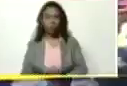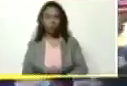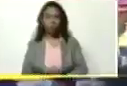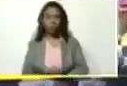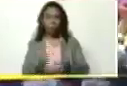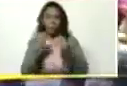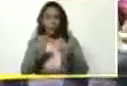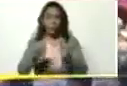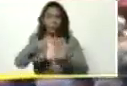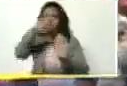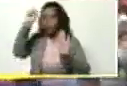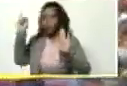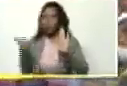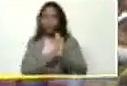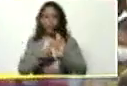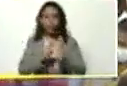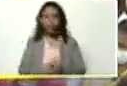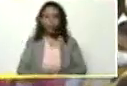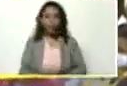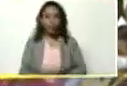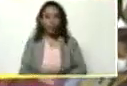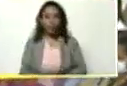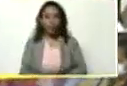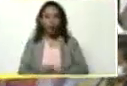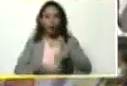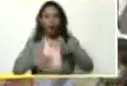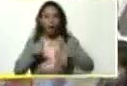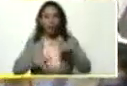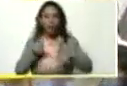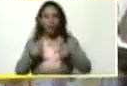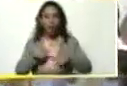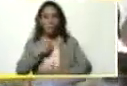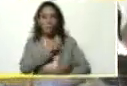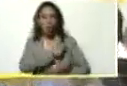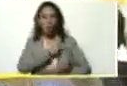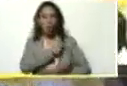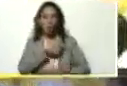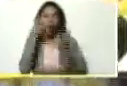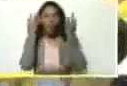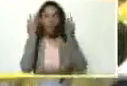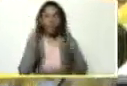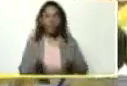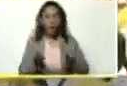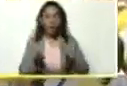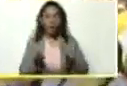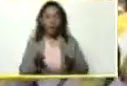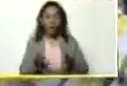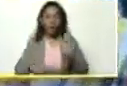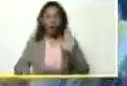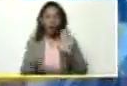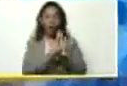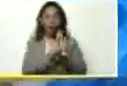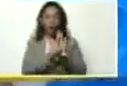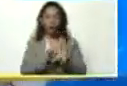para completar el acto protocolar, oficial, formal, legal,